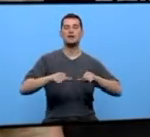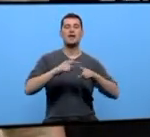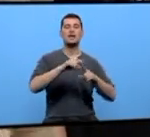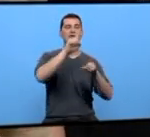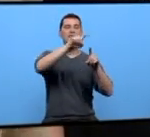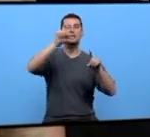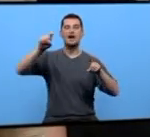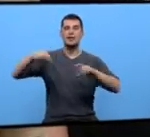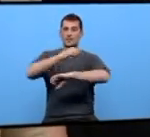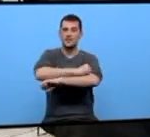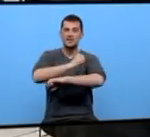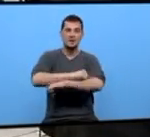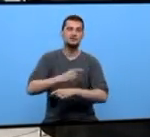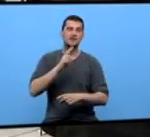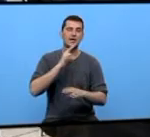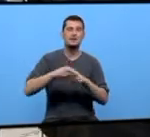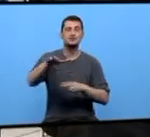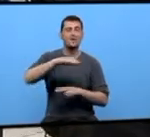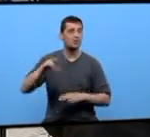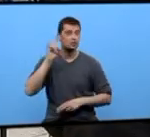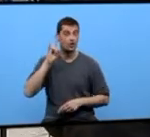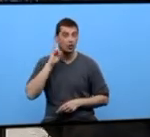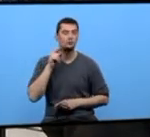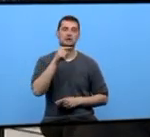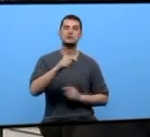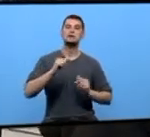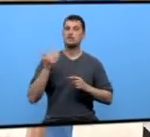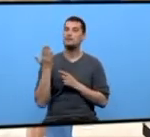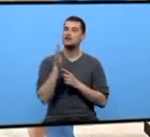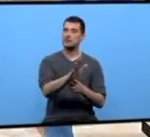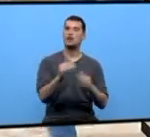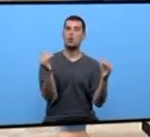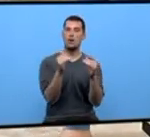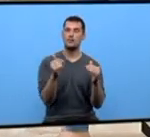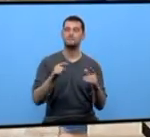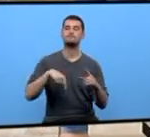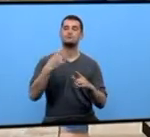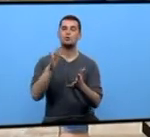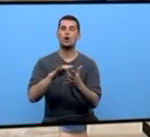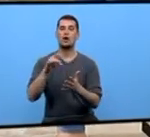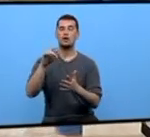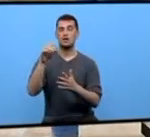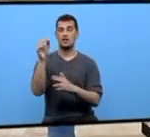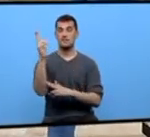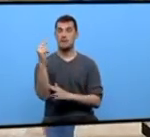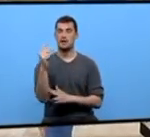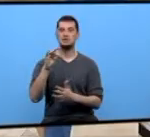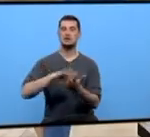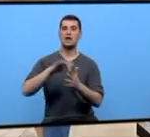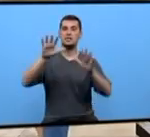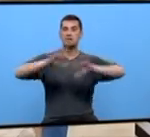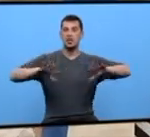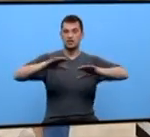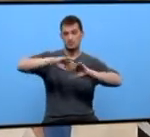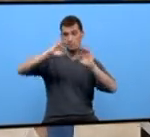de balcóns e espazos sonoros. O evento que se presentou este xoves terá lugar o vindeiro venres, día 10, no recinto amurallado da